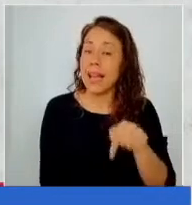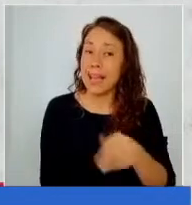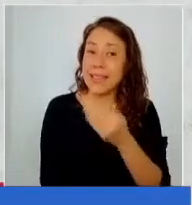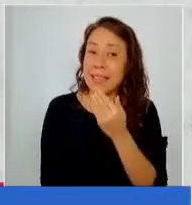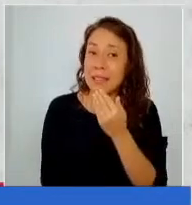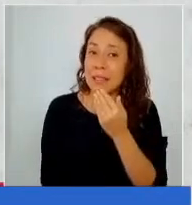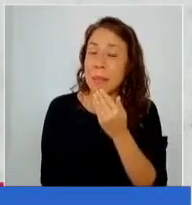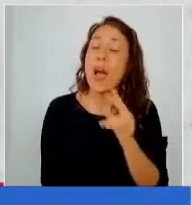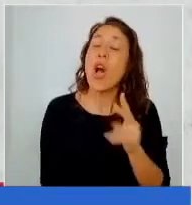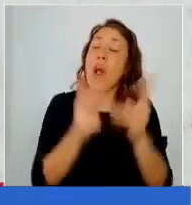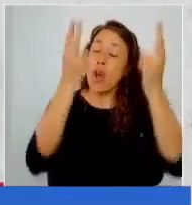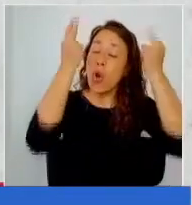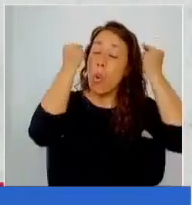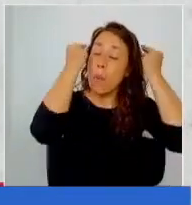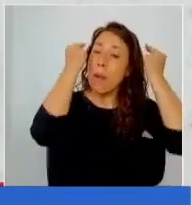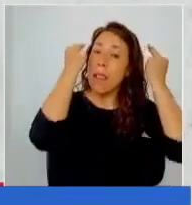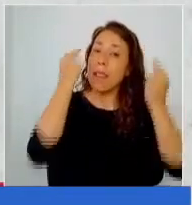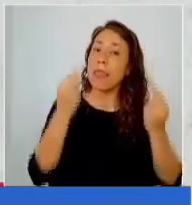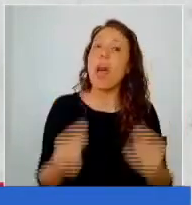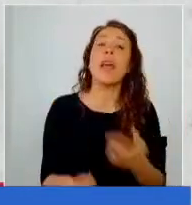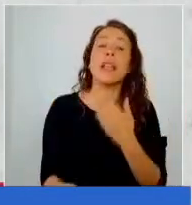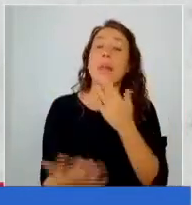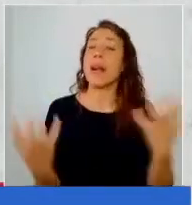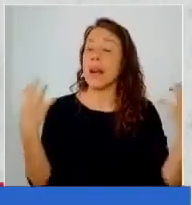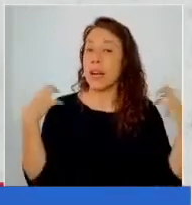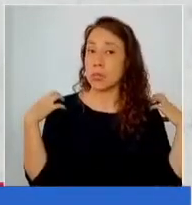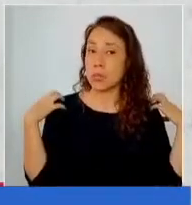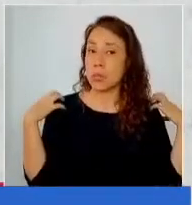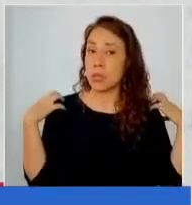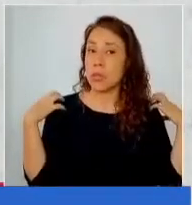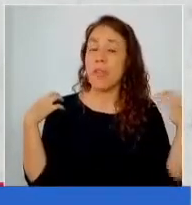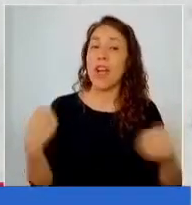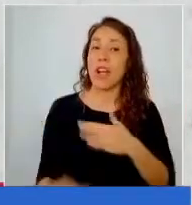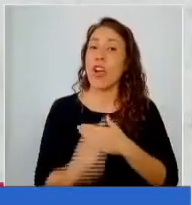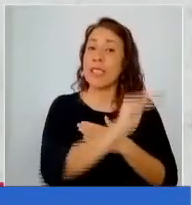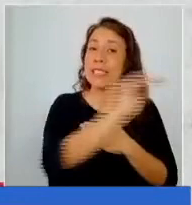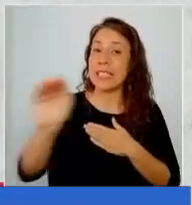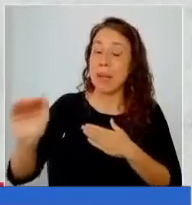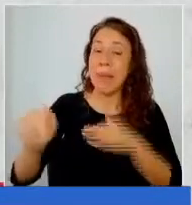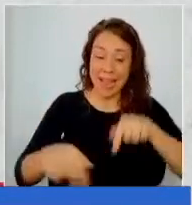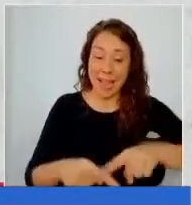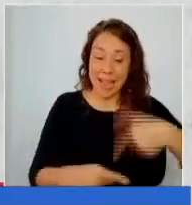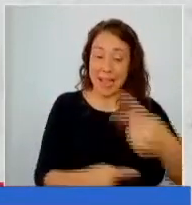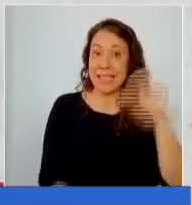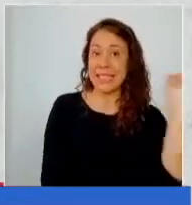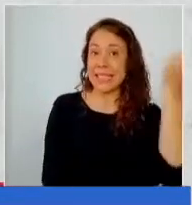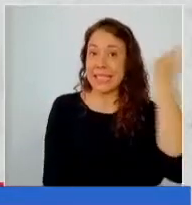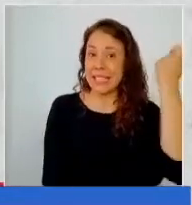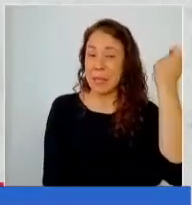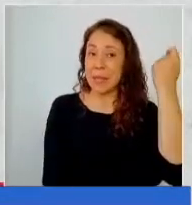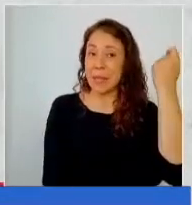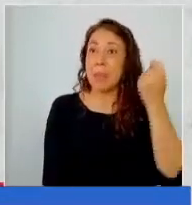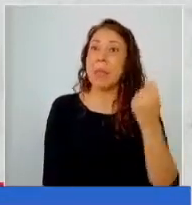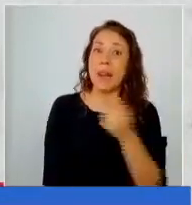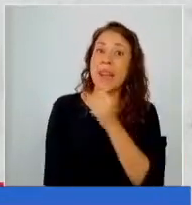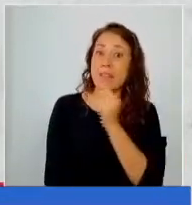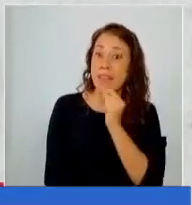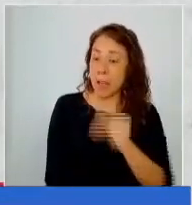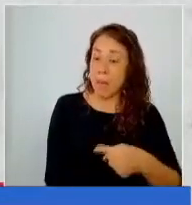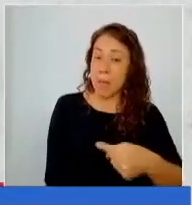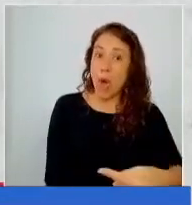pero con responsabilidad hago un llamado para que entre septiembre lejano próximo cercano